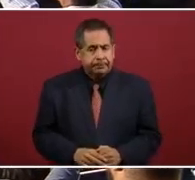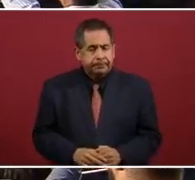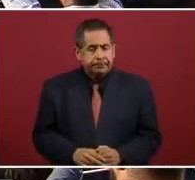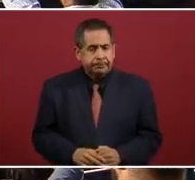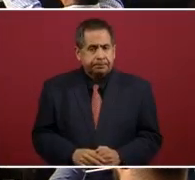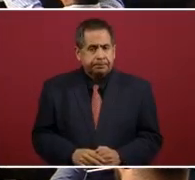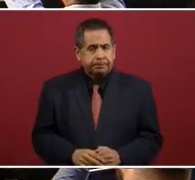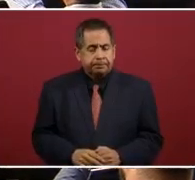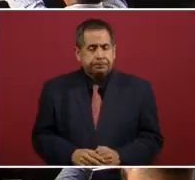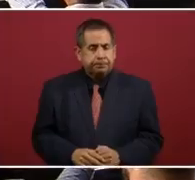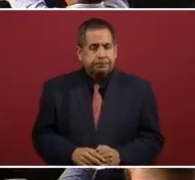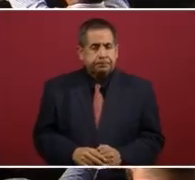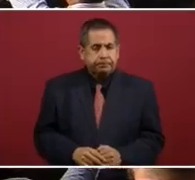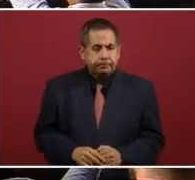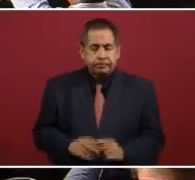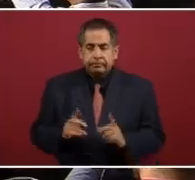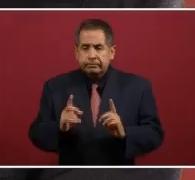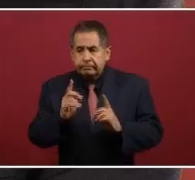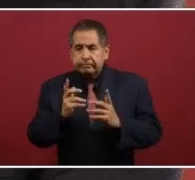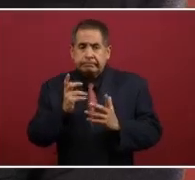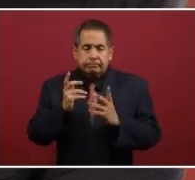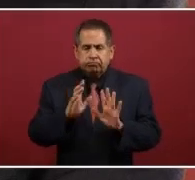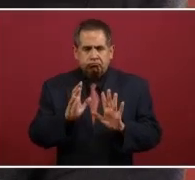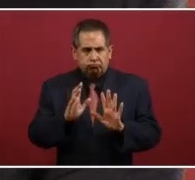sin titubeos,